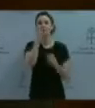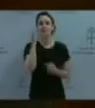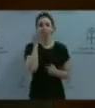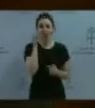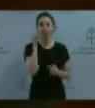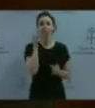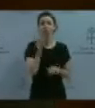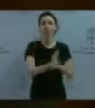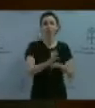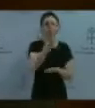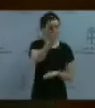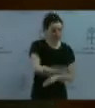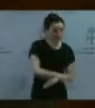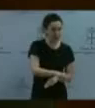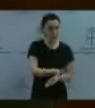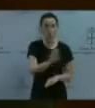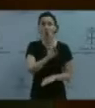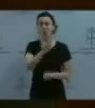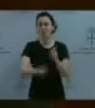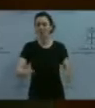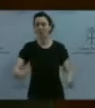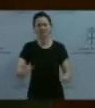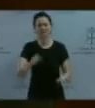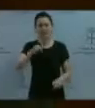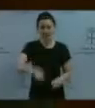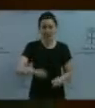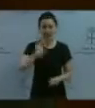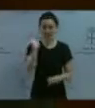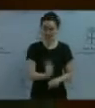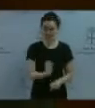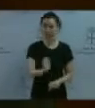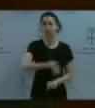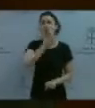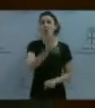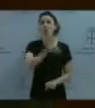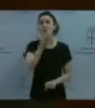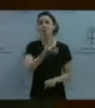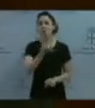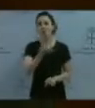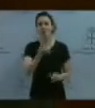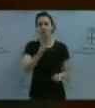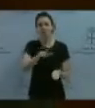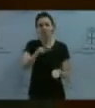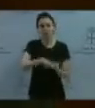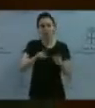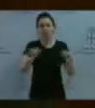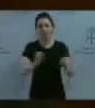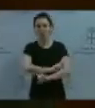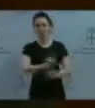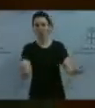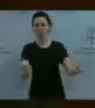interviniese en esta Cámara a utilizar la lengua asturiana. Eso es una novedad de esta legislatura, es algo